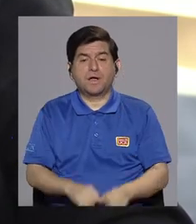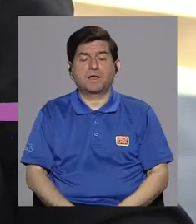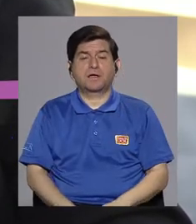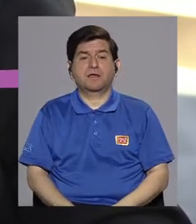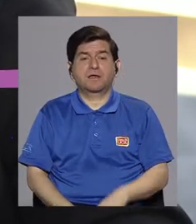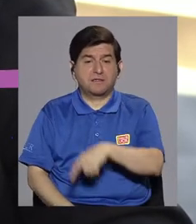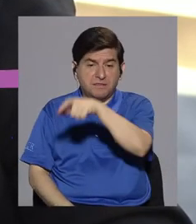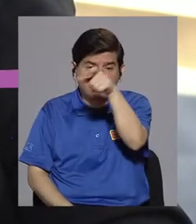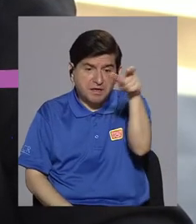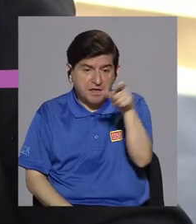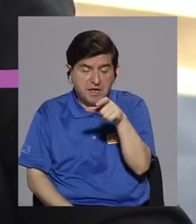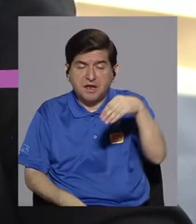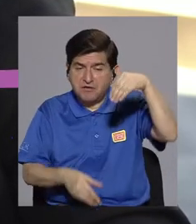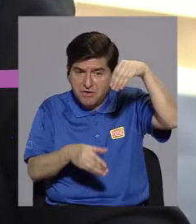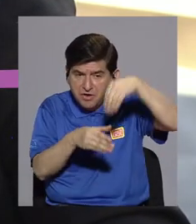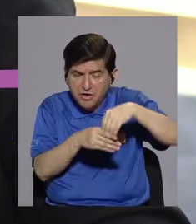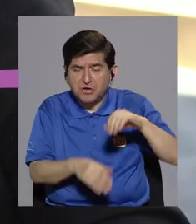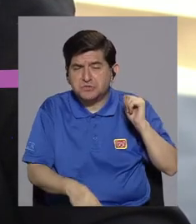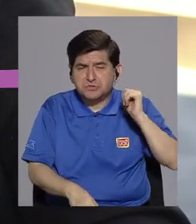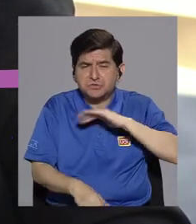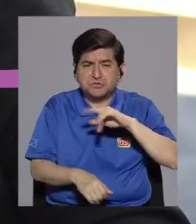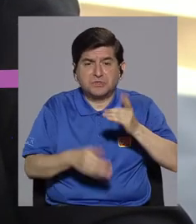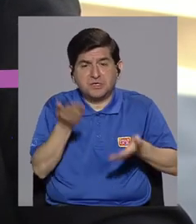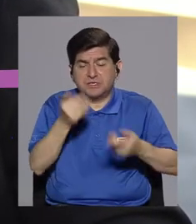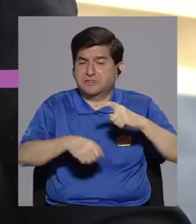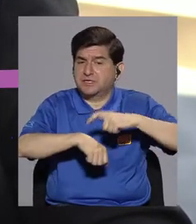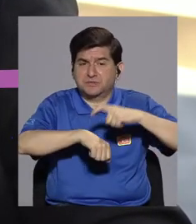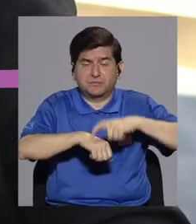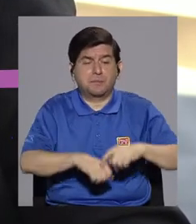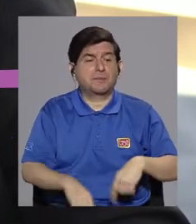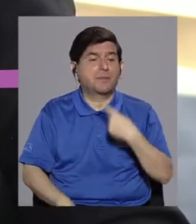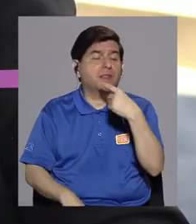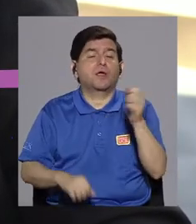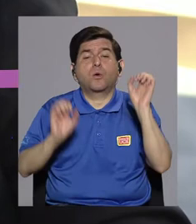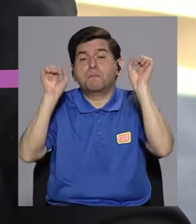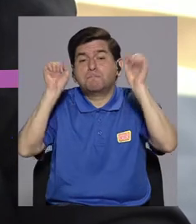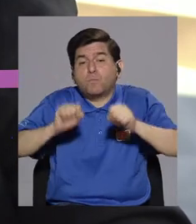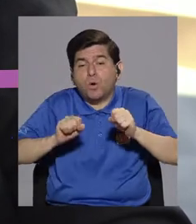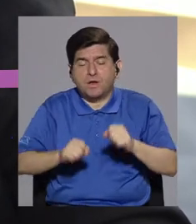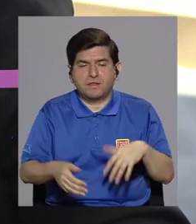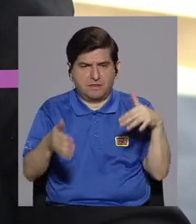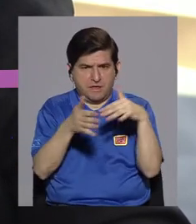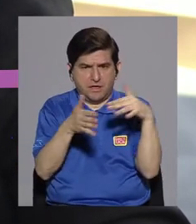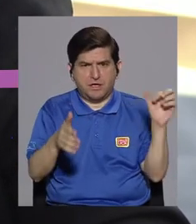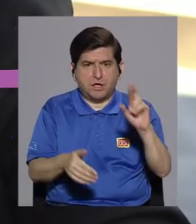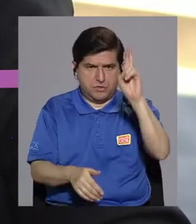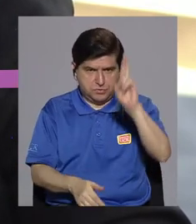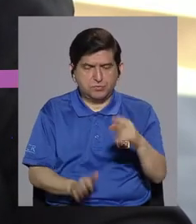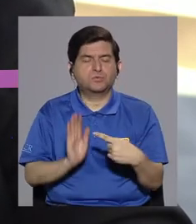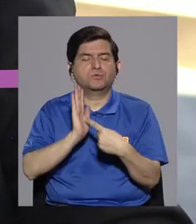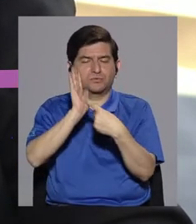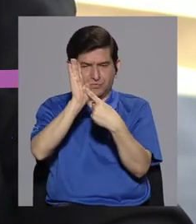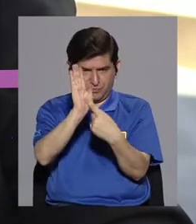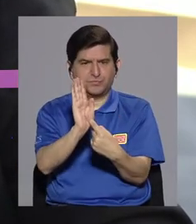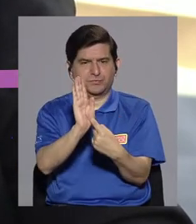nuestras cuencas pudiesen estar contaminadas en algún momento. Debo decir pudiesen, porque sí hay estudios en Costa Rica